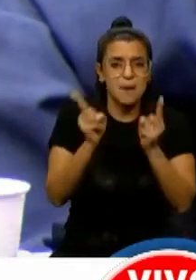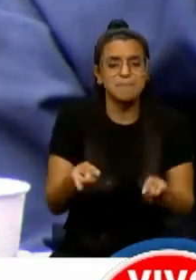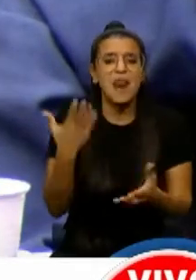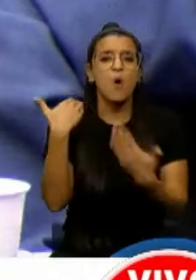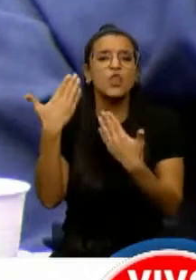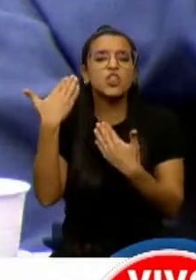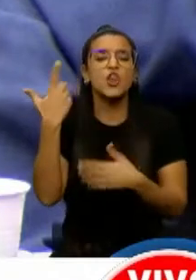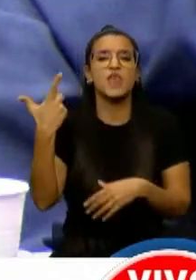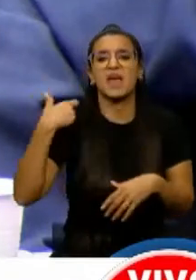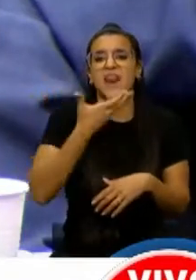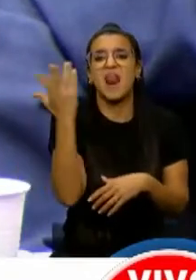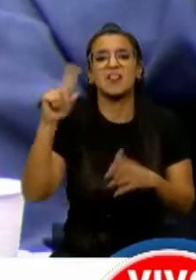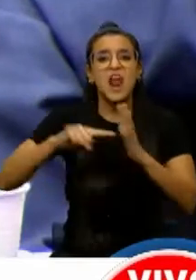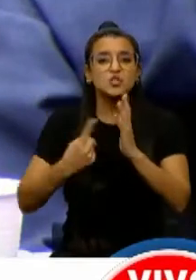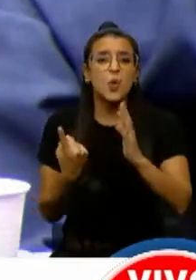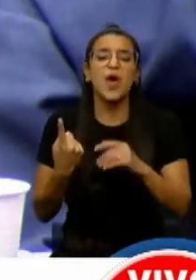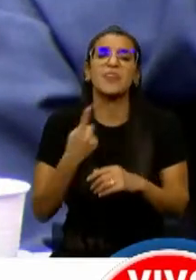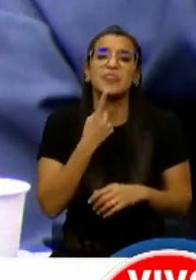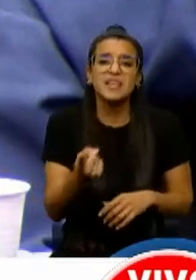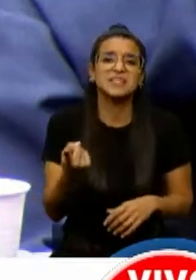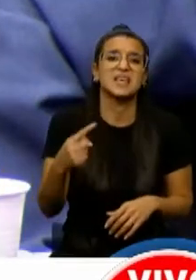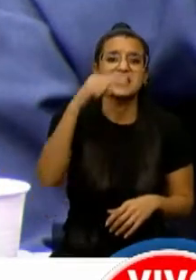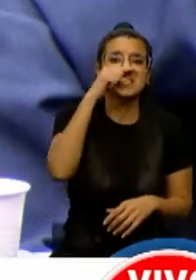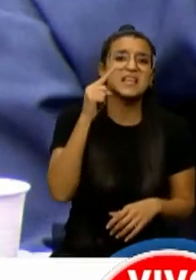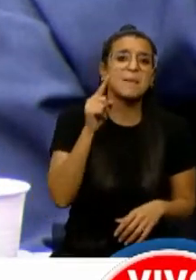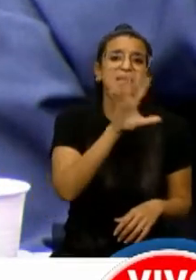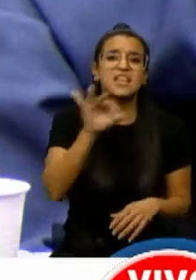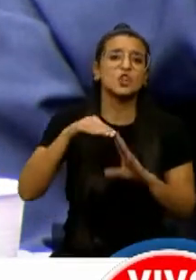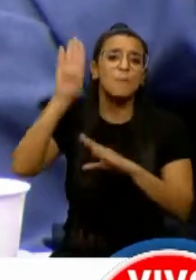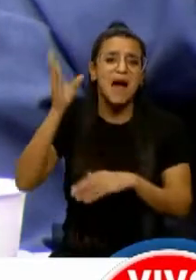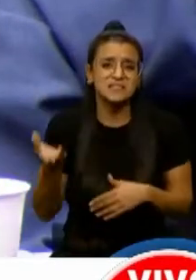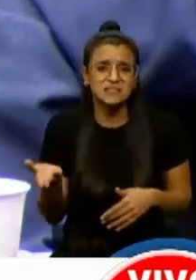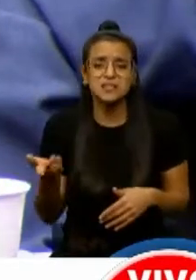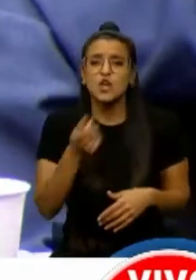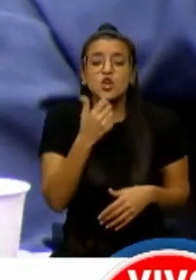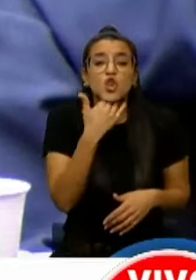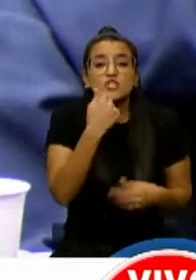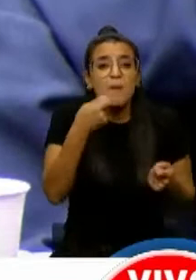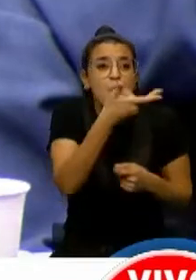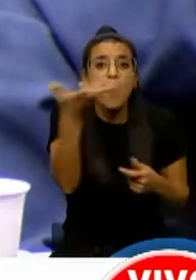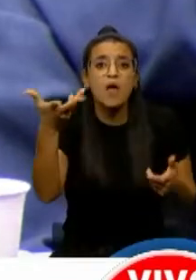Auditoría General de la ciudad dicen que son más de 7.500. Si no sabemos